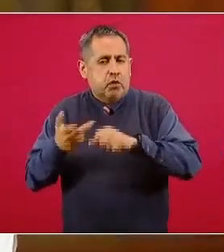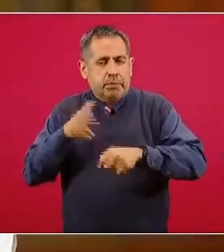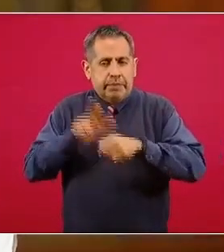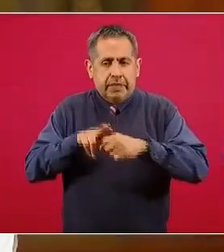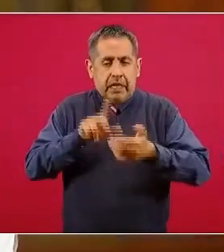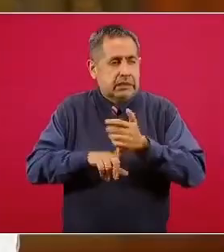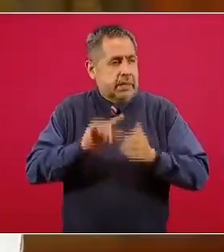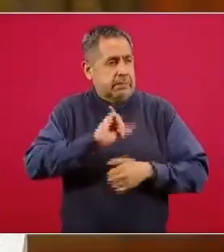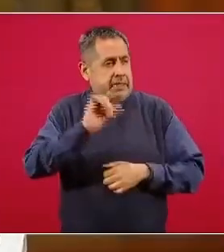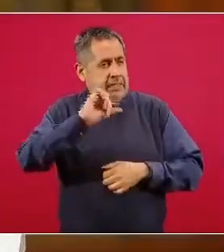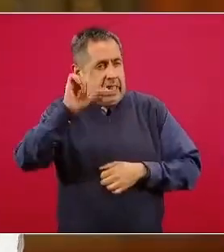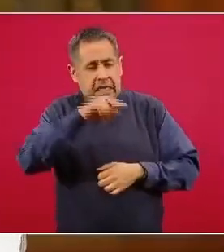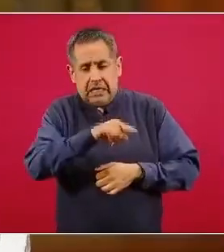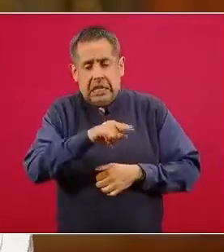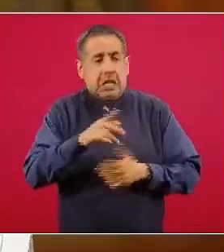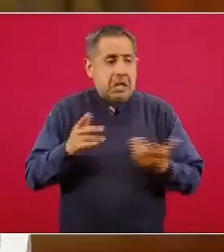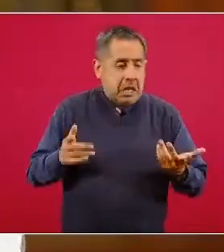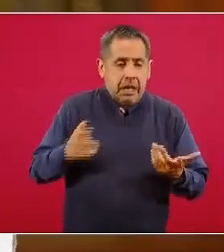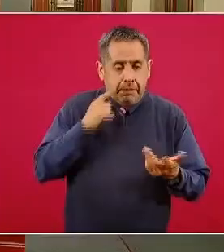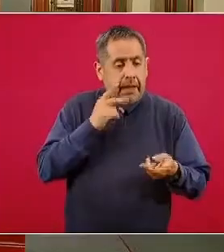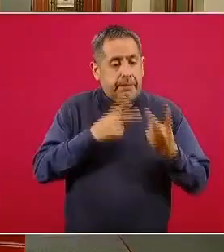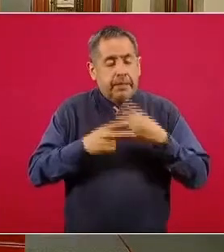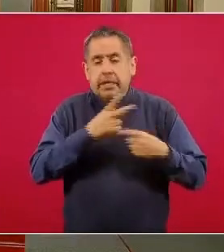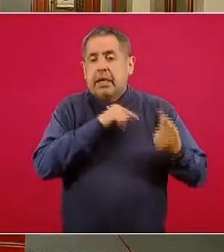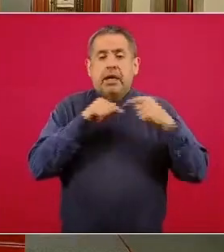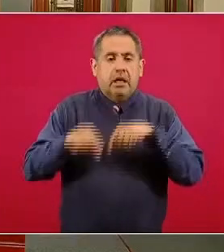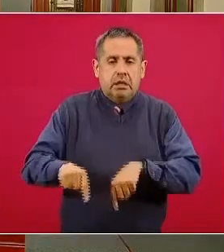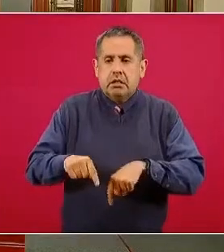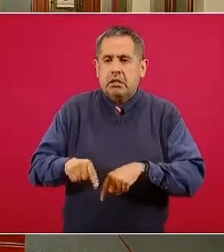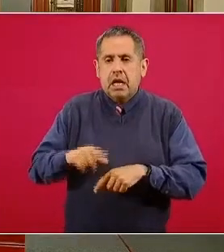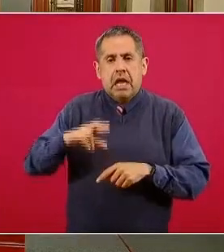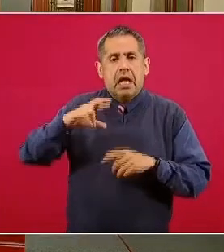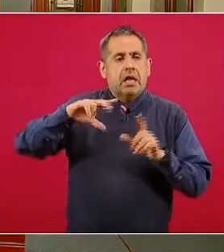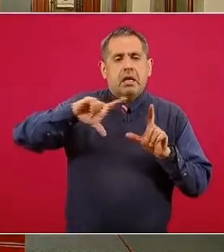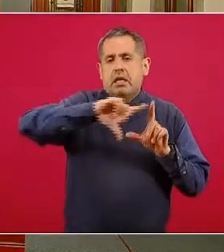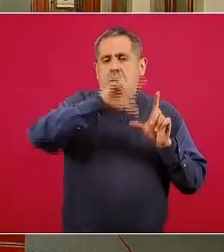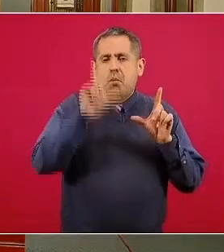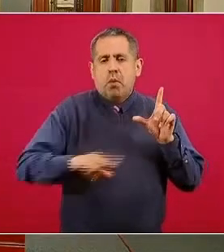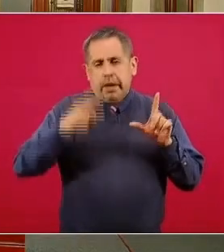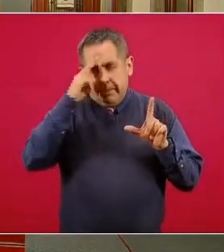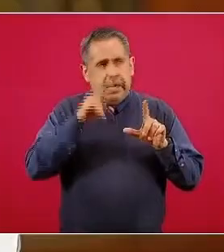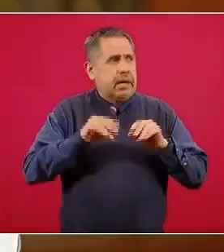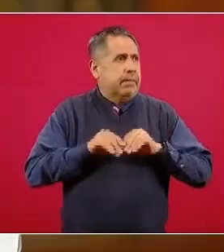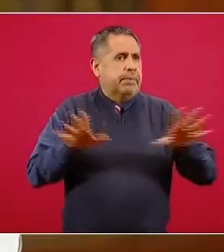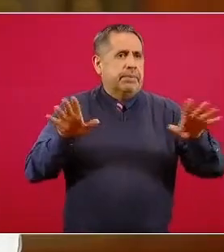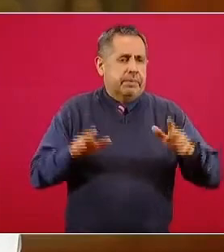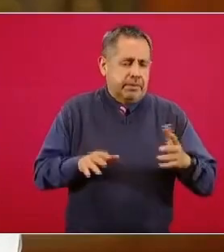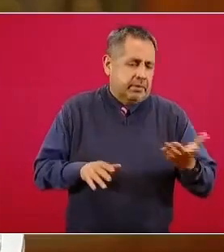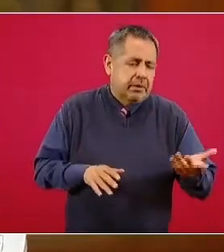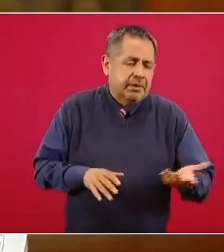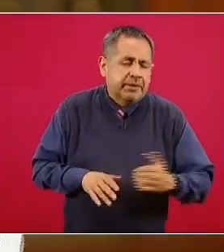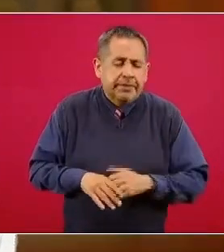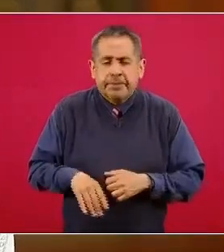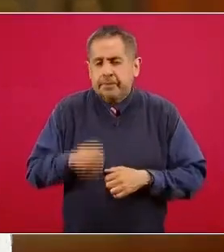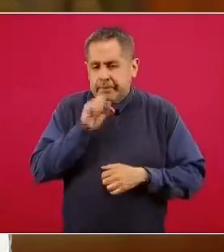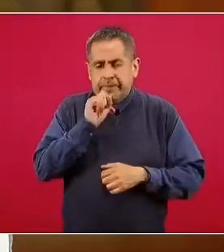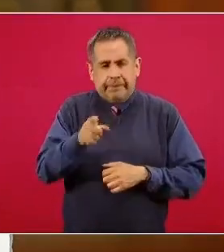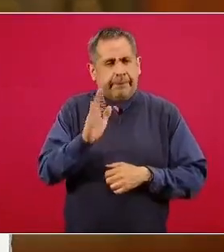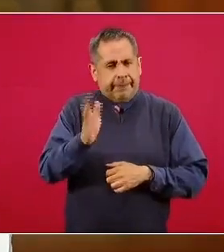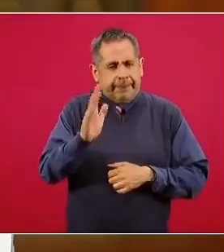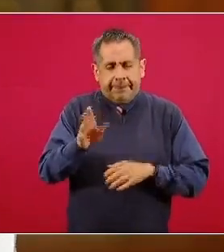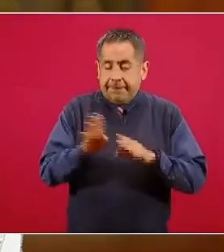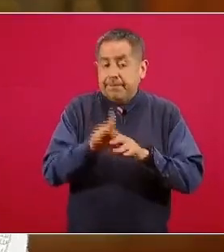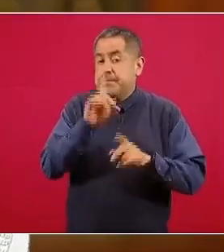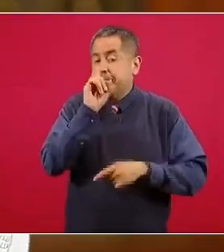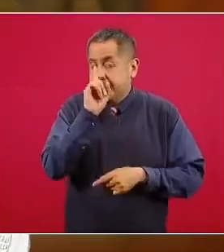de alta especialidad y empezar a crecerlo por toda la República. También estábamos viendo cómo va